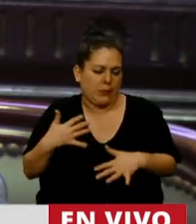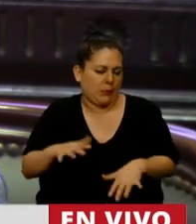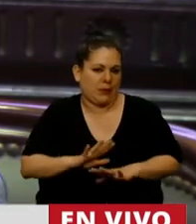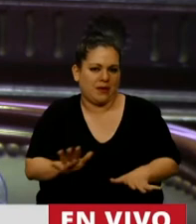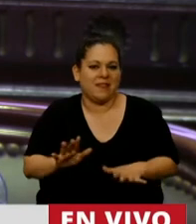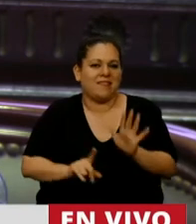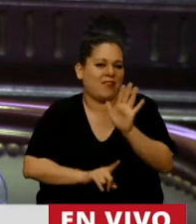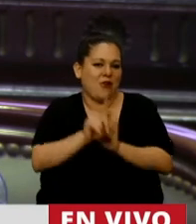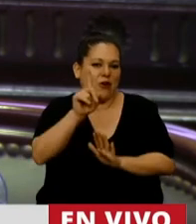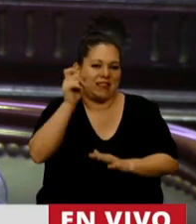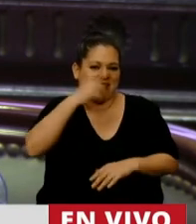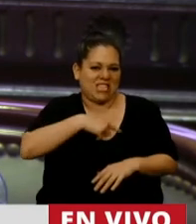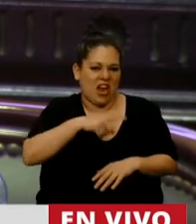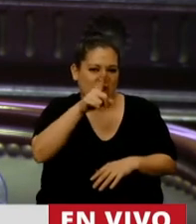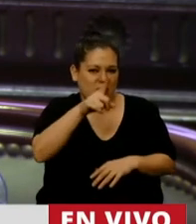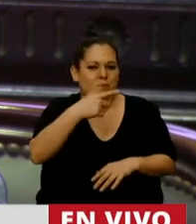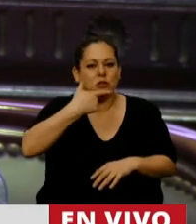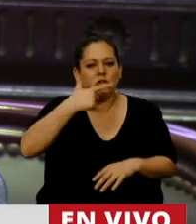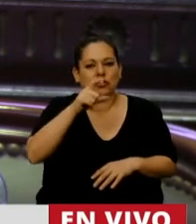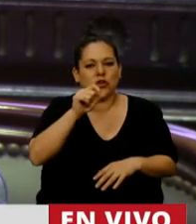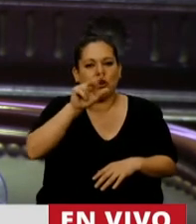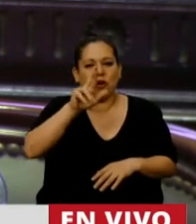argentino, nuestro Chaco salteño, Zoraide.